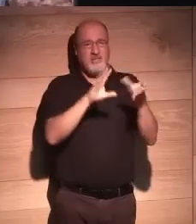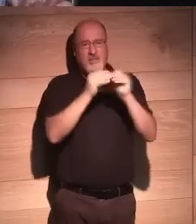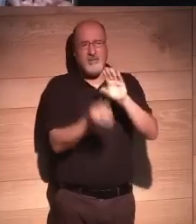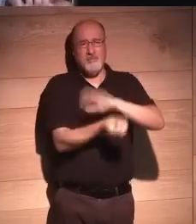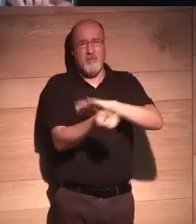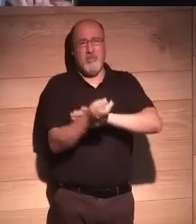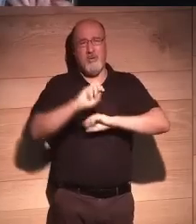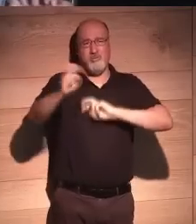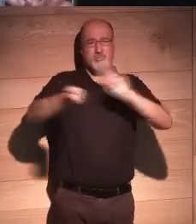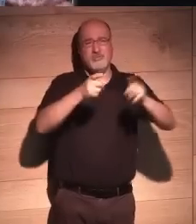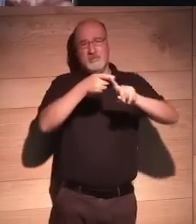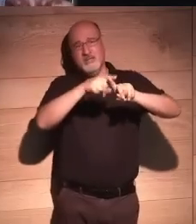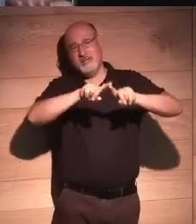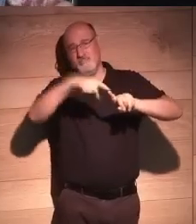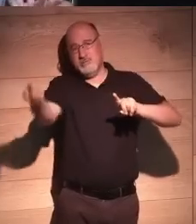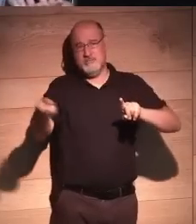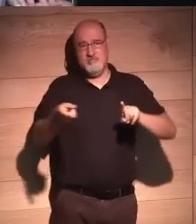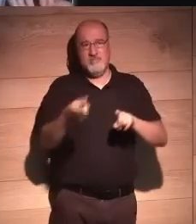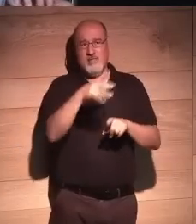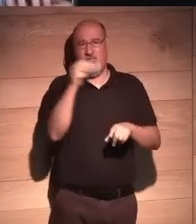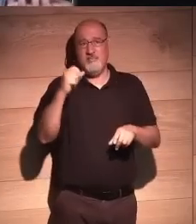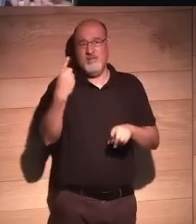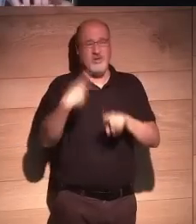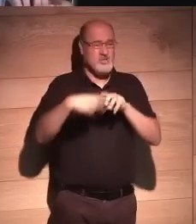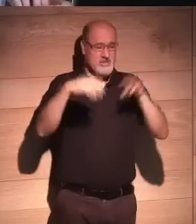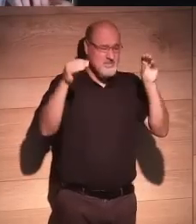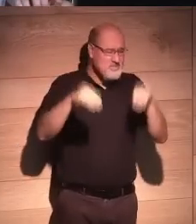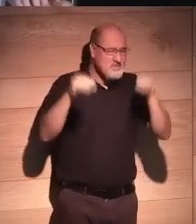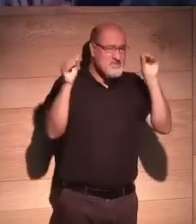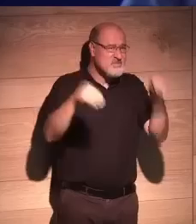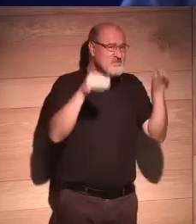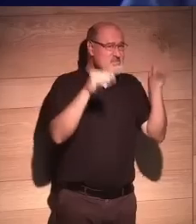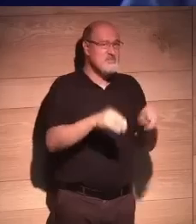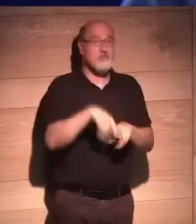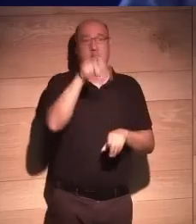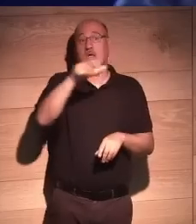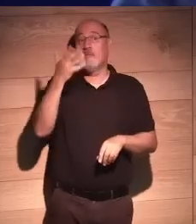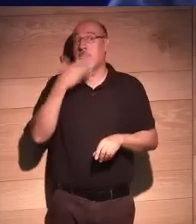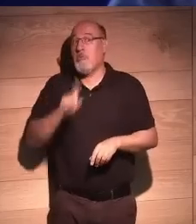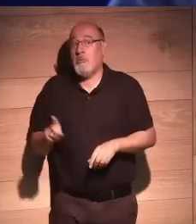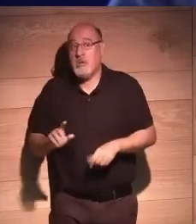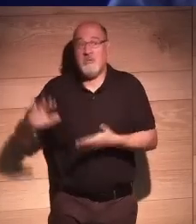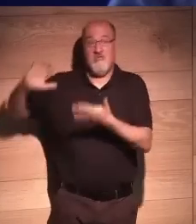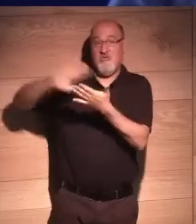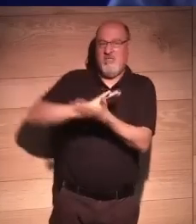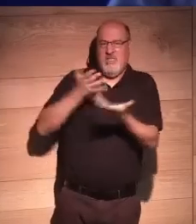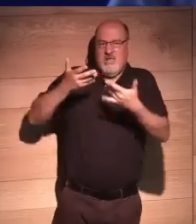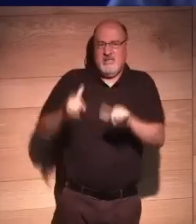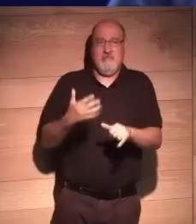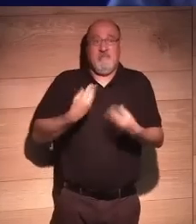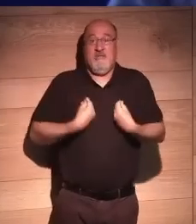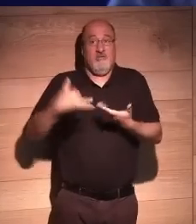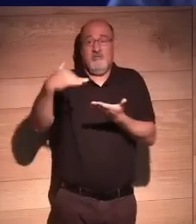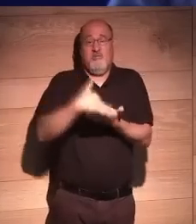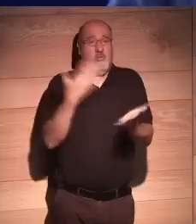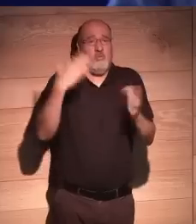esto sobre cosas absolutamente absurdas de gente que yo, como no la conozco, ni tiene influencia en mi vida, ni no sé qué,